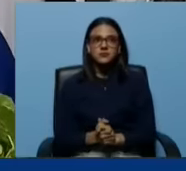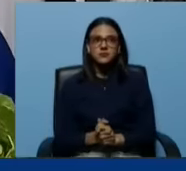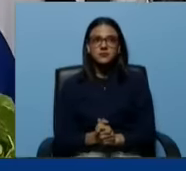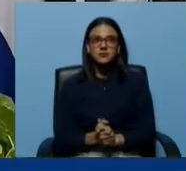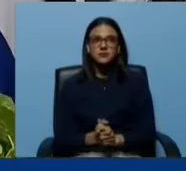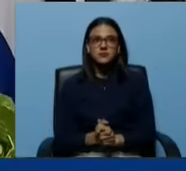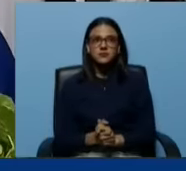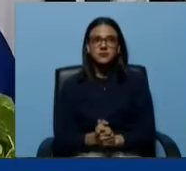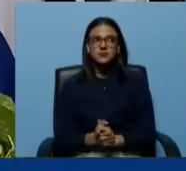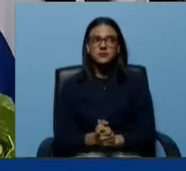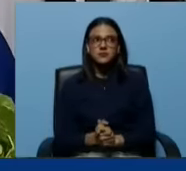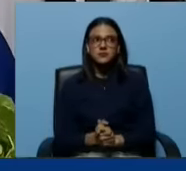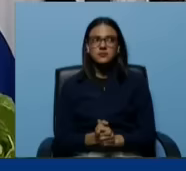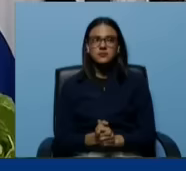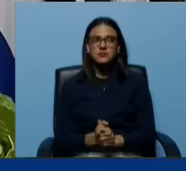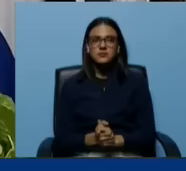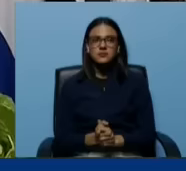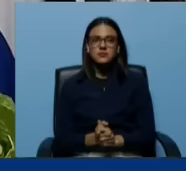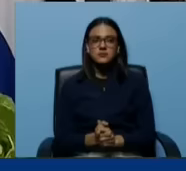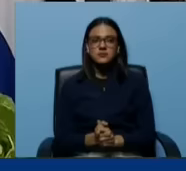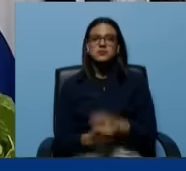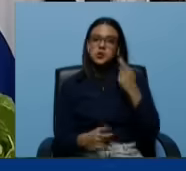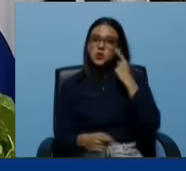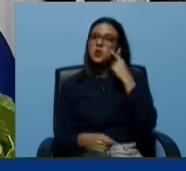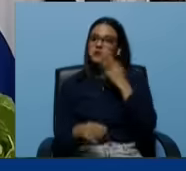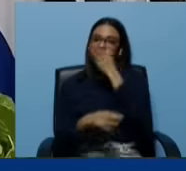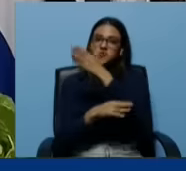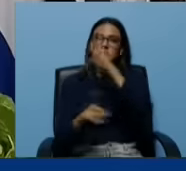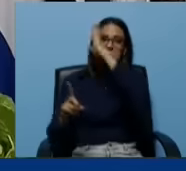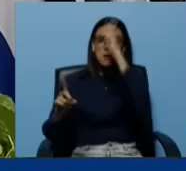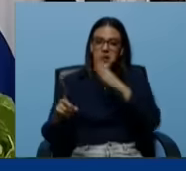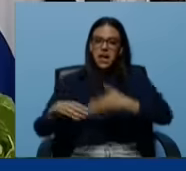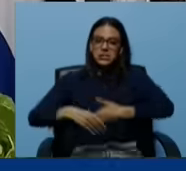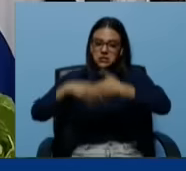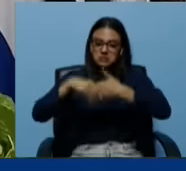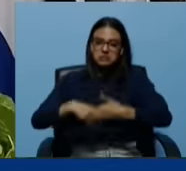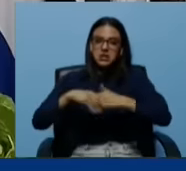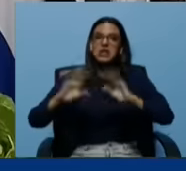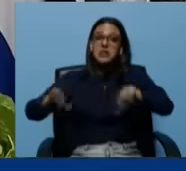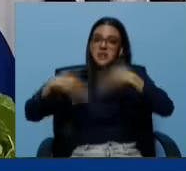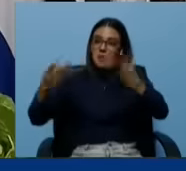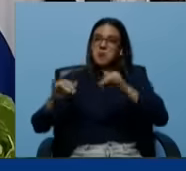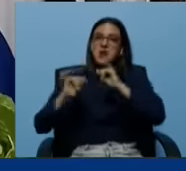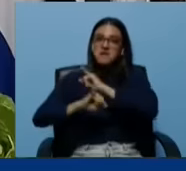Pero sí, en Brasil, cuando después del triunfo fuimos allá